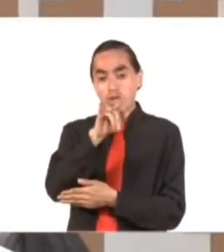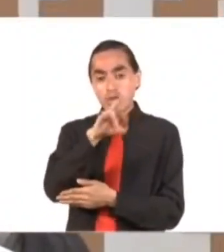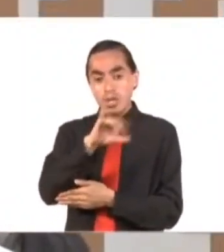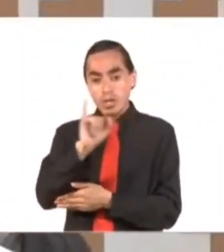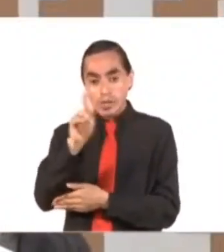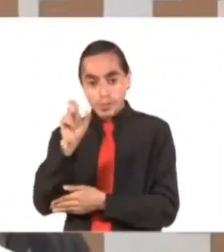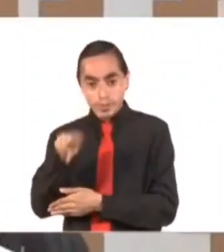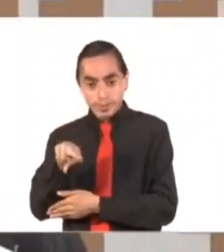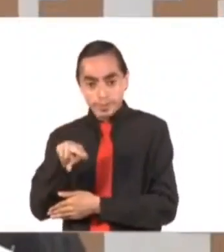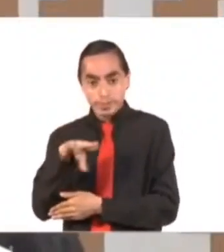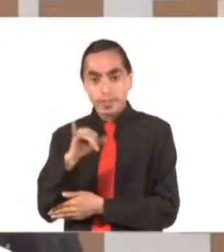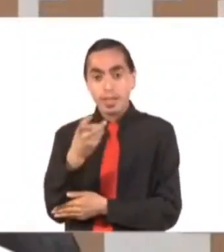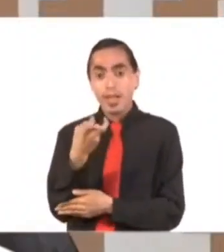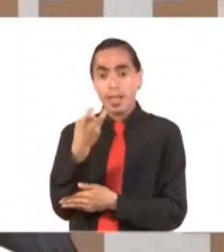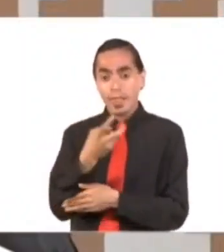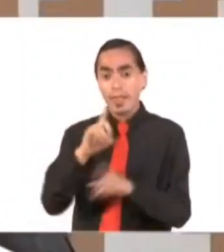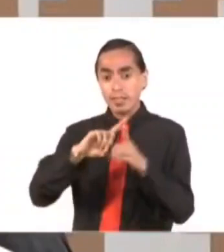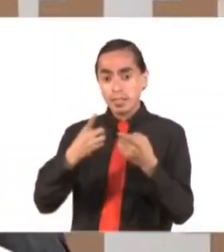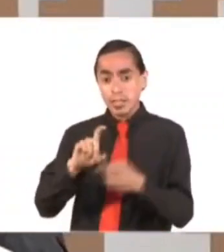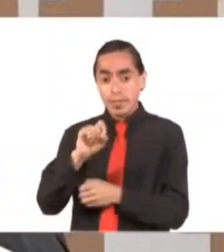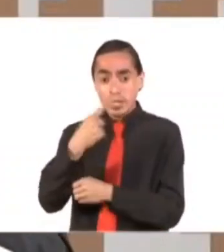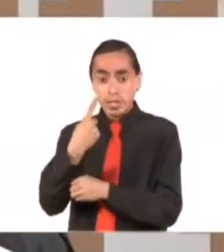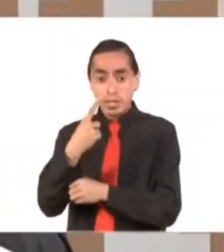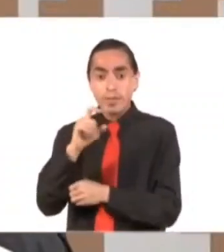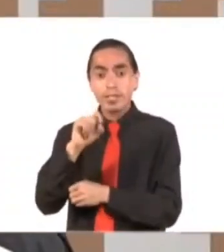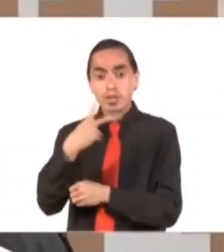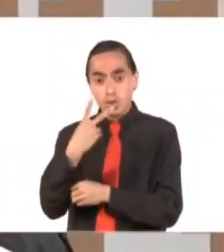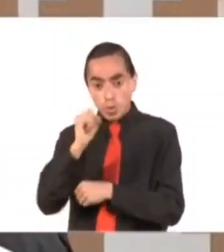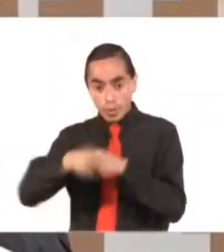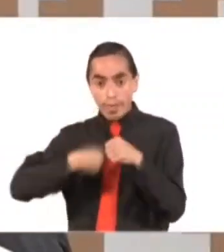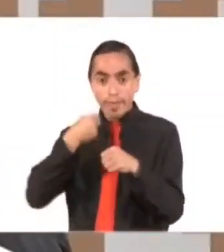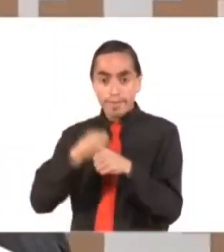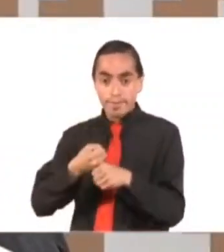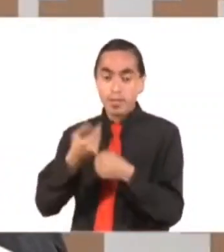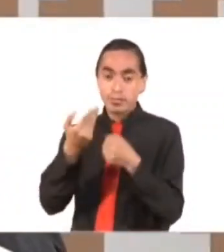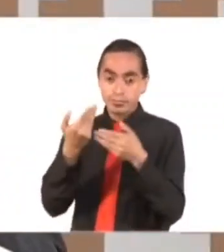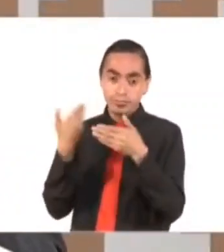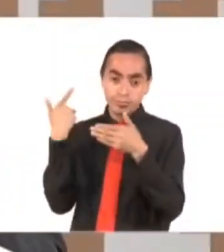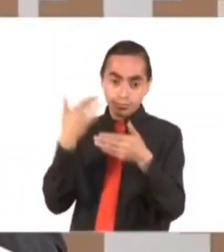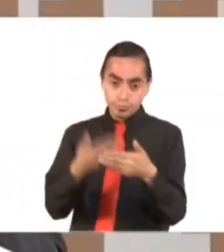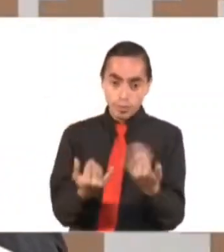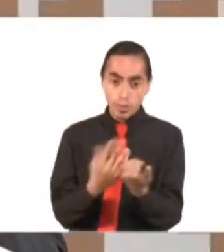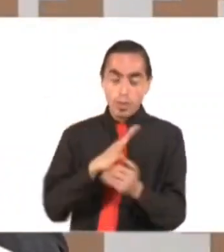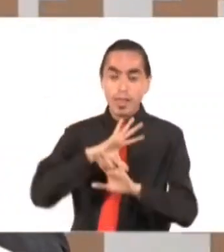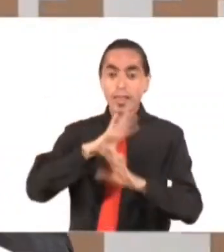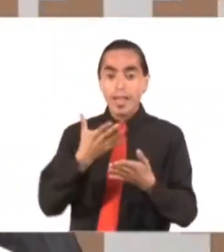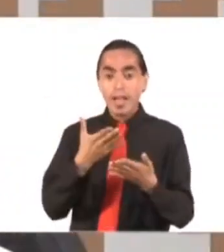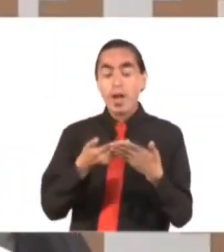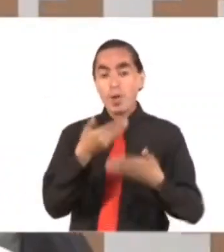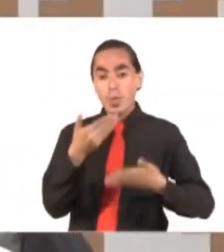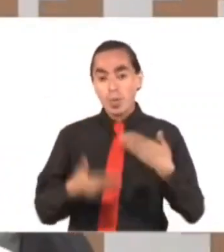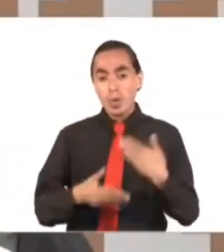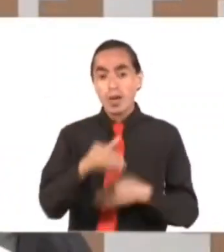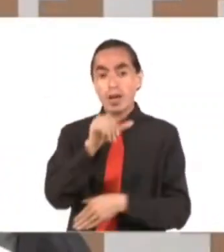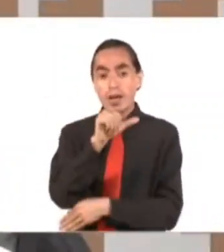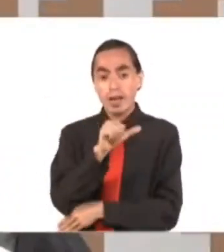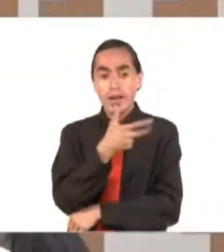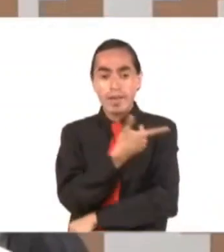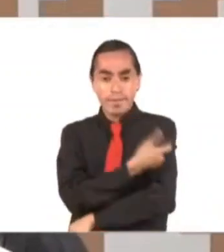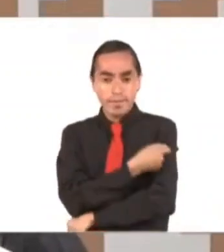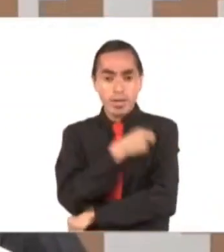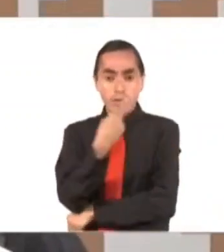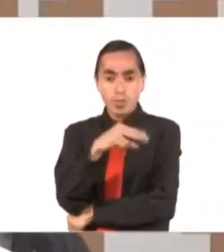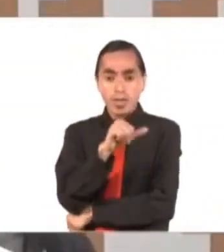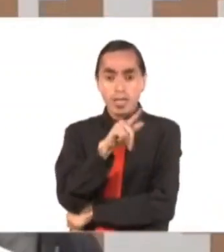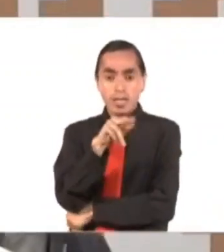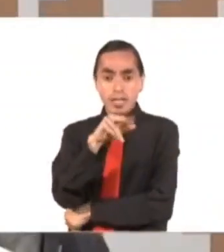Nacional, y ese desarrollo 22 años después se convirtió en lo que es la vacuna de AstraZeneca. Entonces ya